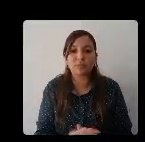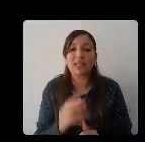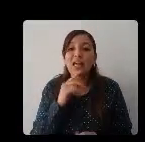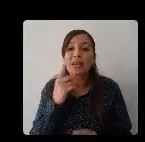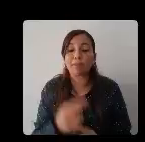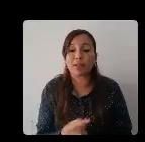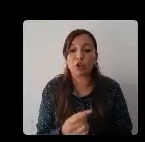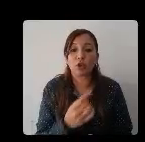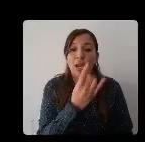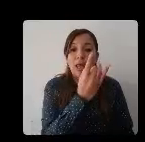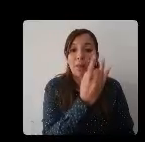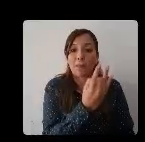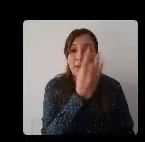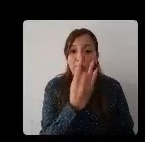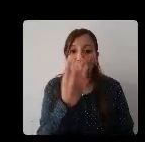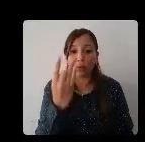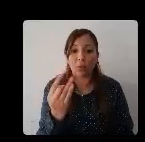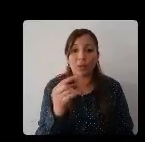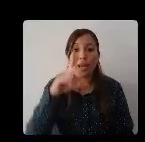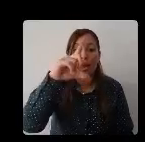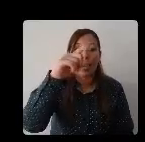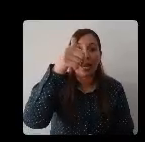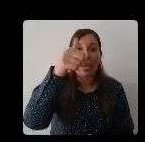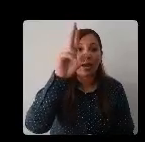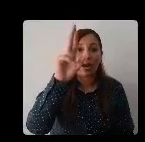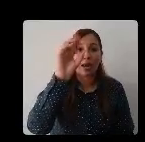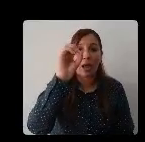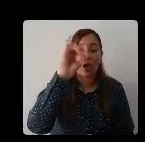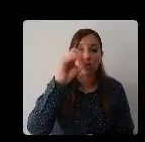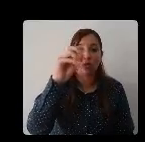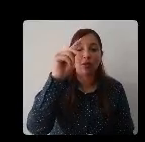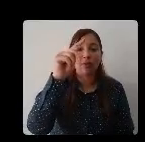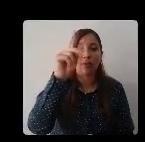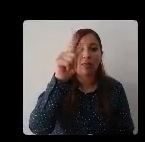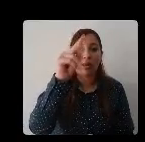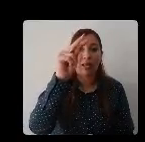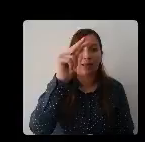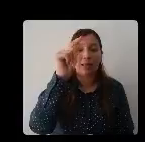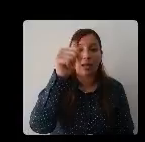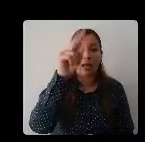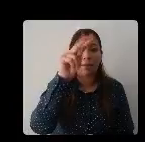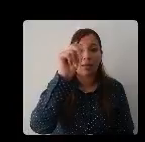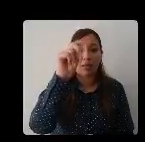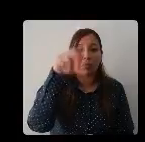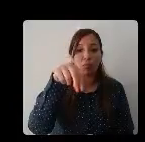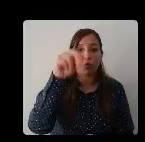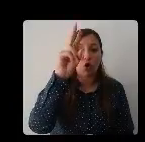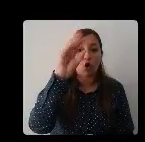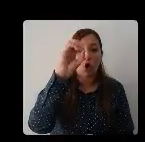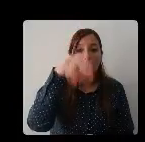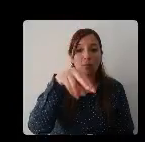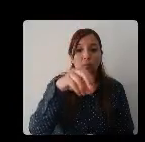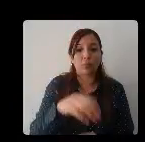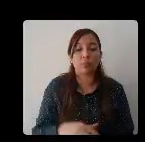Bueno, uno es que en realidad yo encontré mi pasión dentro de la actividad